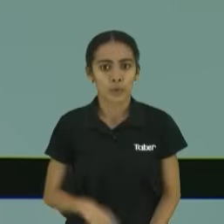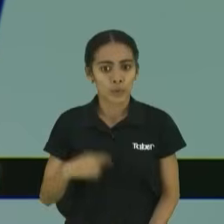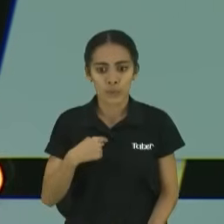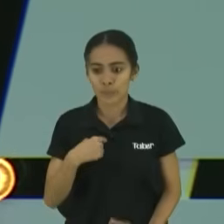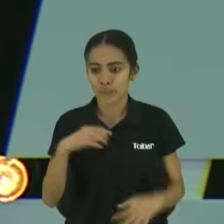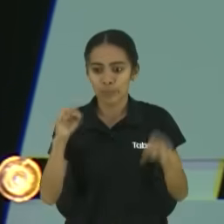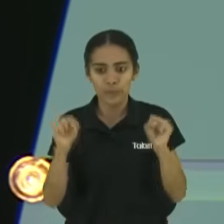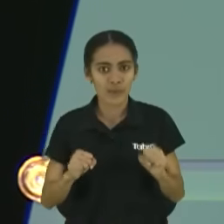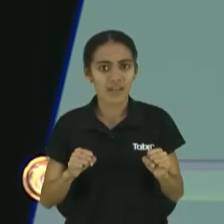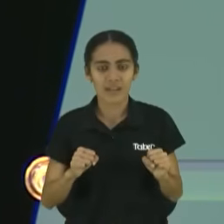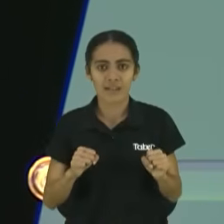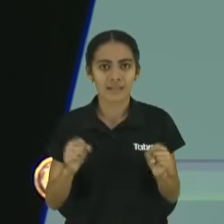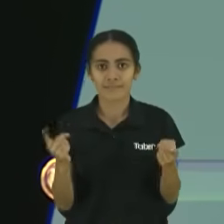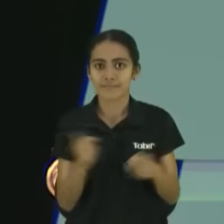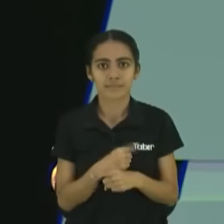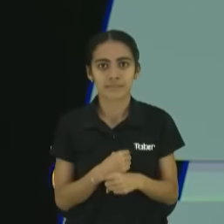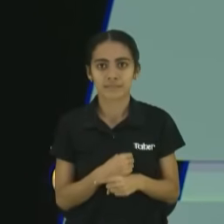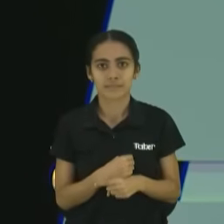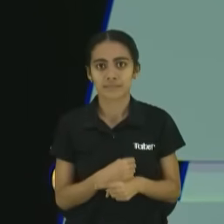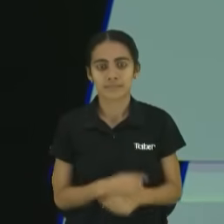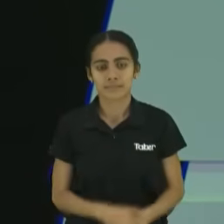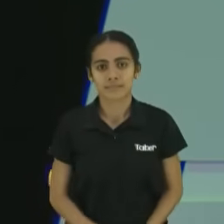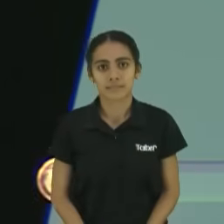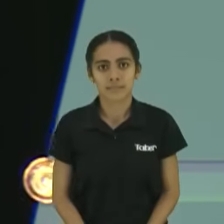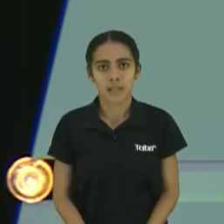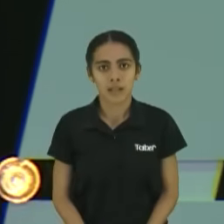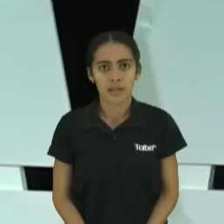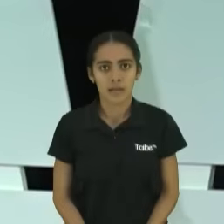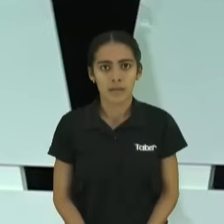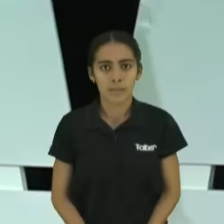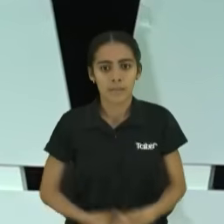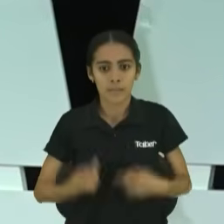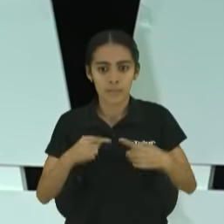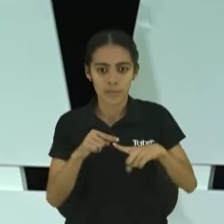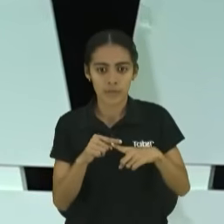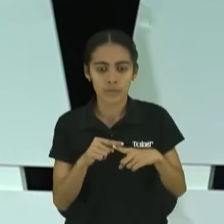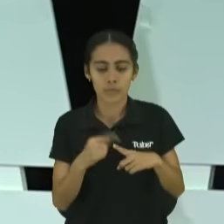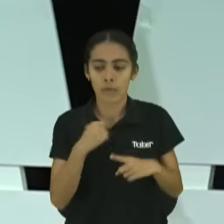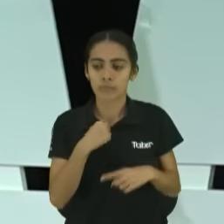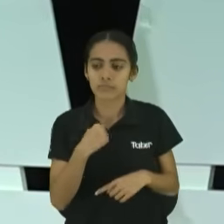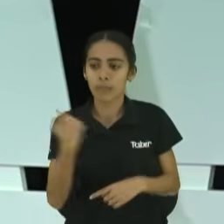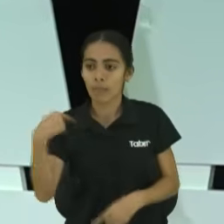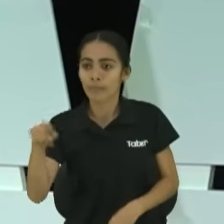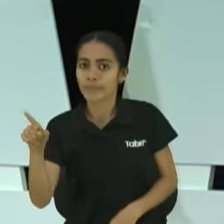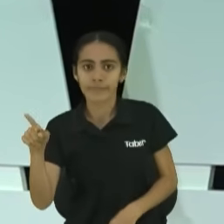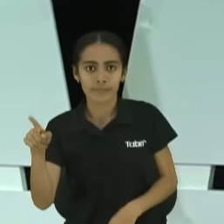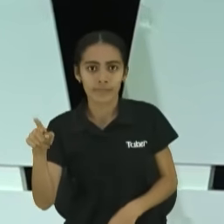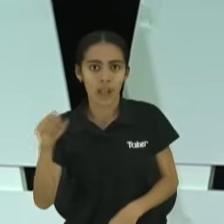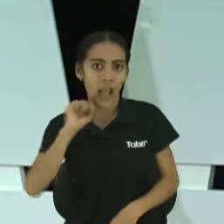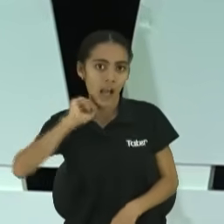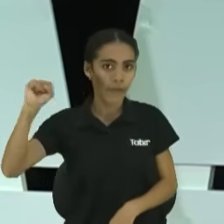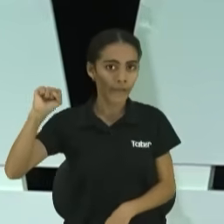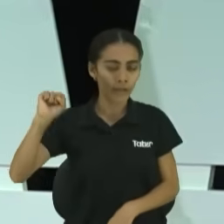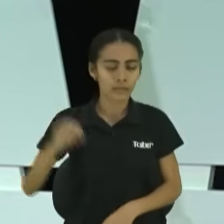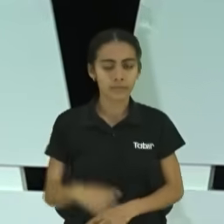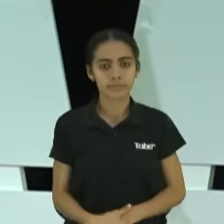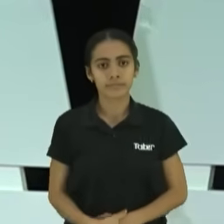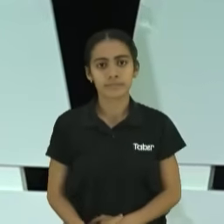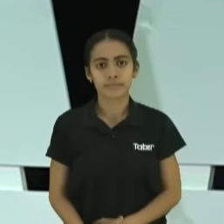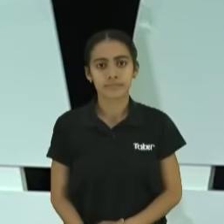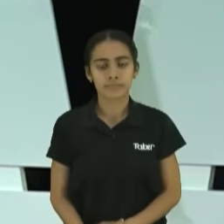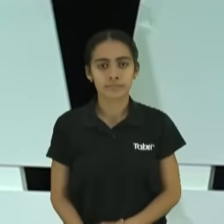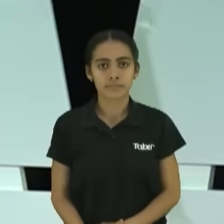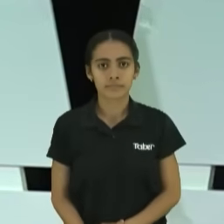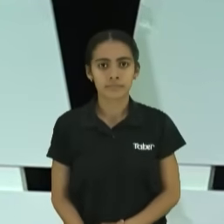quería agradar a mi papá. Pero el chancho siempre jala pa'l monte, ¿me entiendes? Si no podía cambiar, no